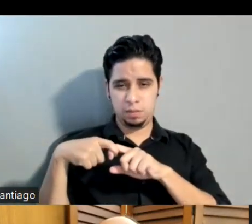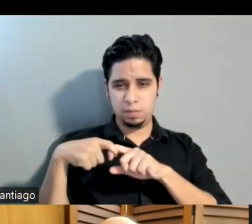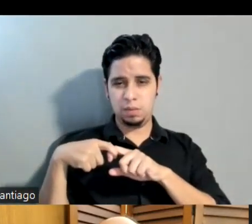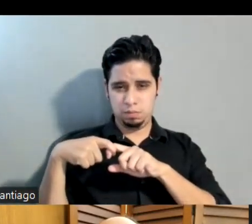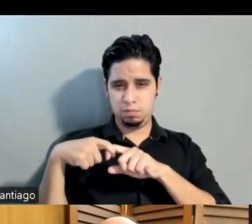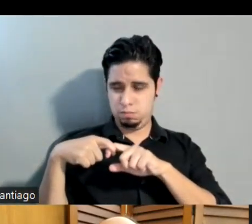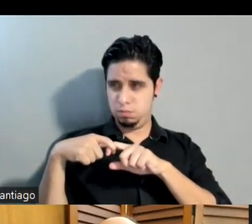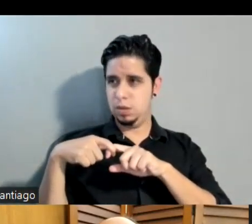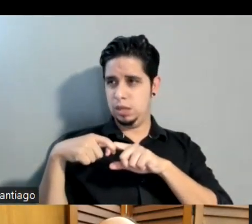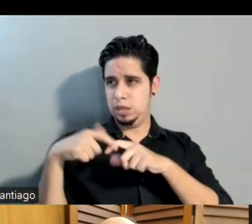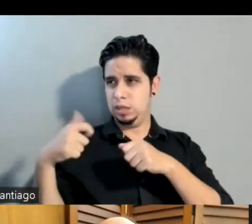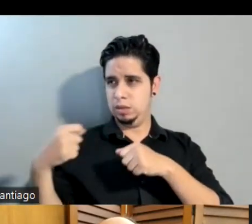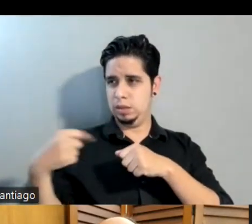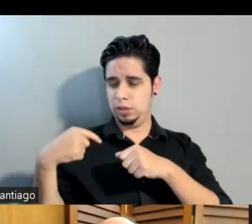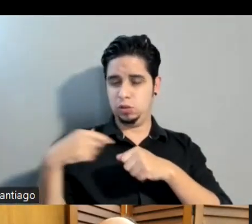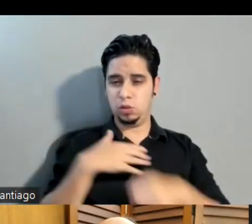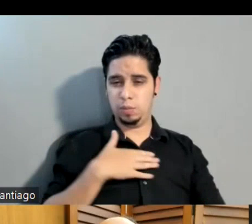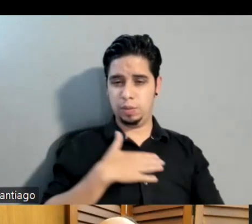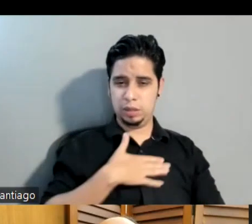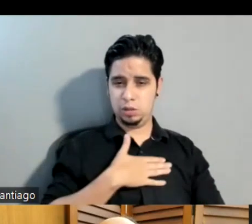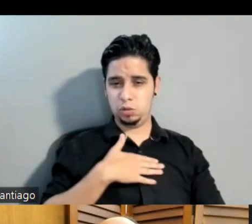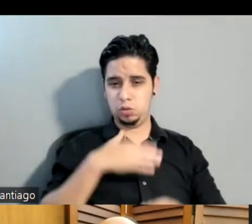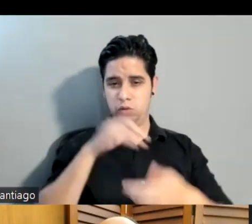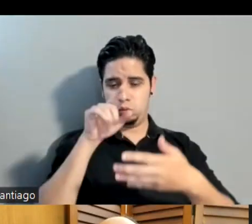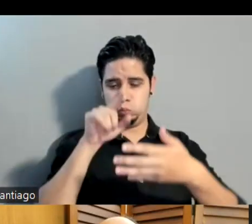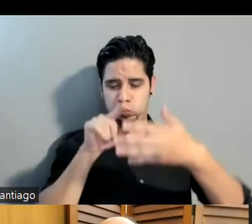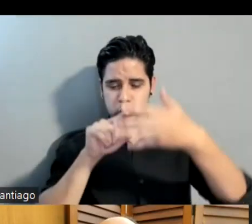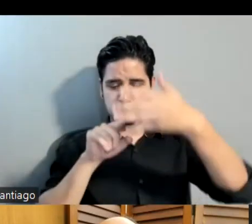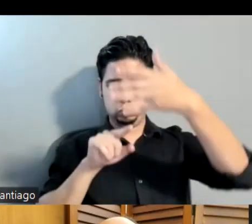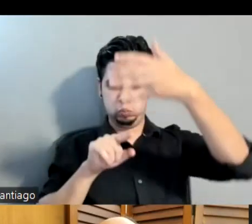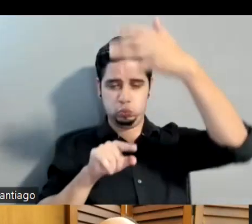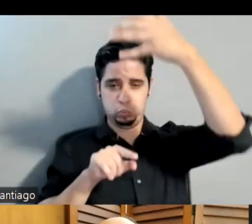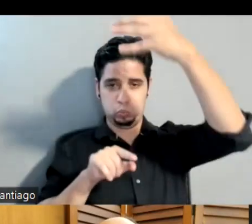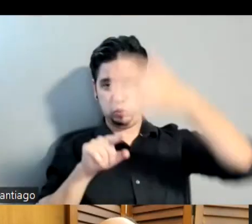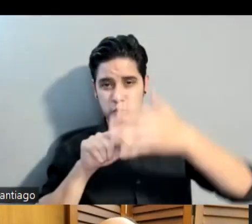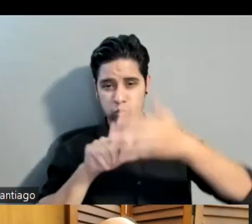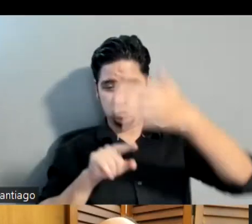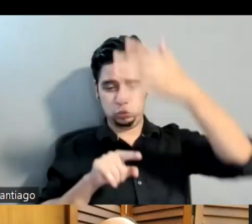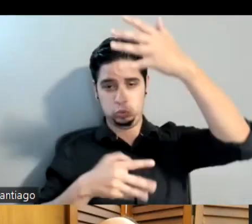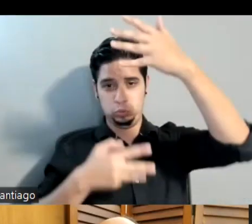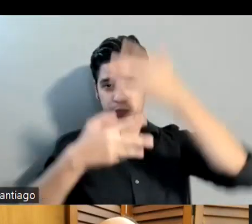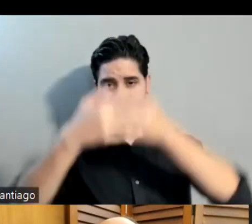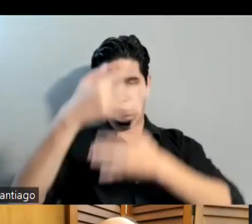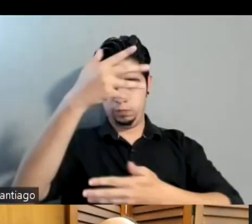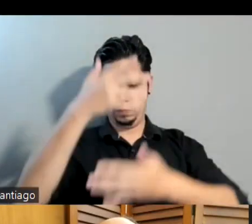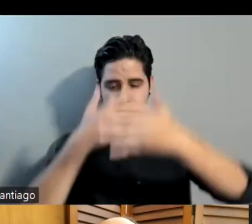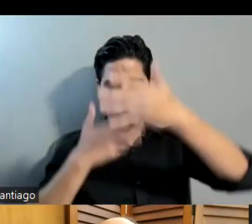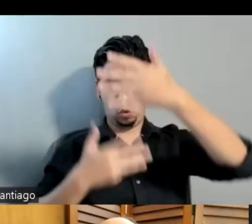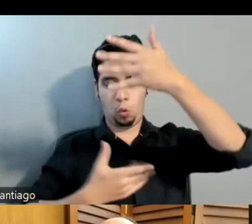Envíamelo un texto, por favor, y yo los voy a leer y a ver cuál me convence